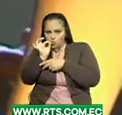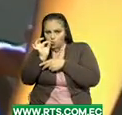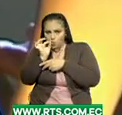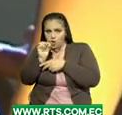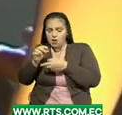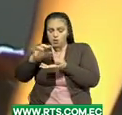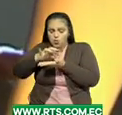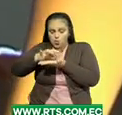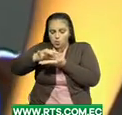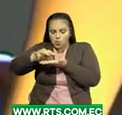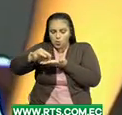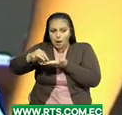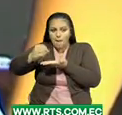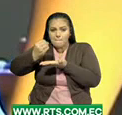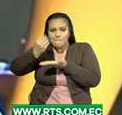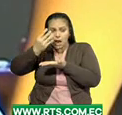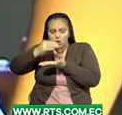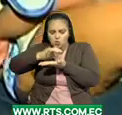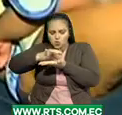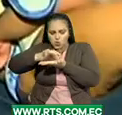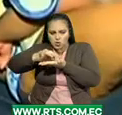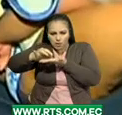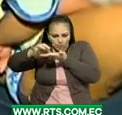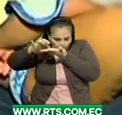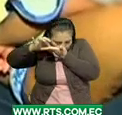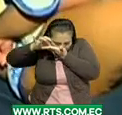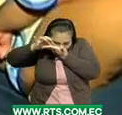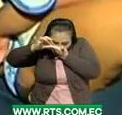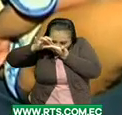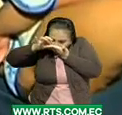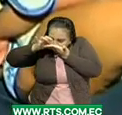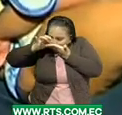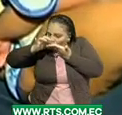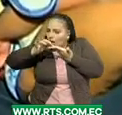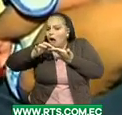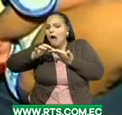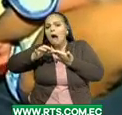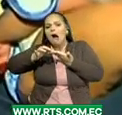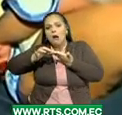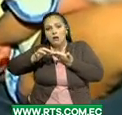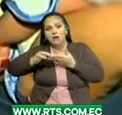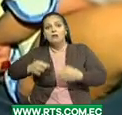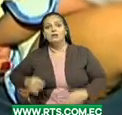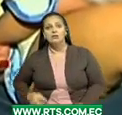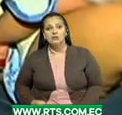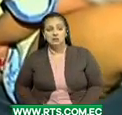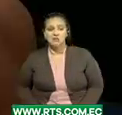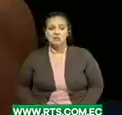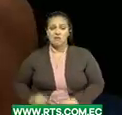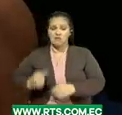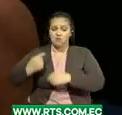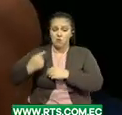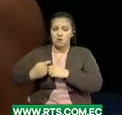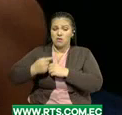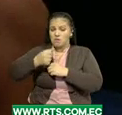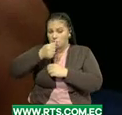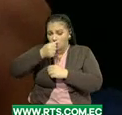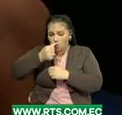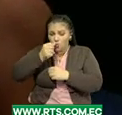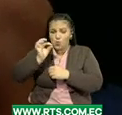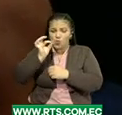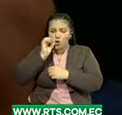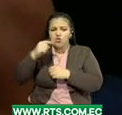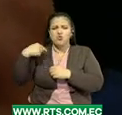H a diario. Ahora su bebé tiene 22 días de nacido y teme por su vida. Nació